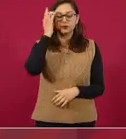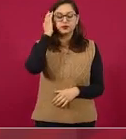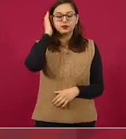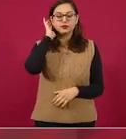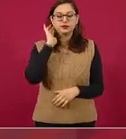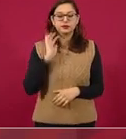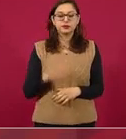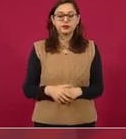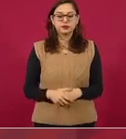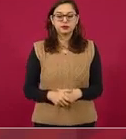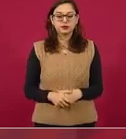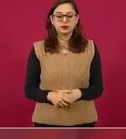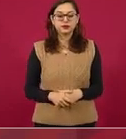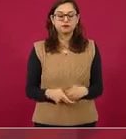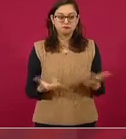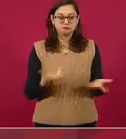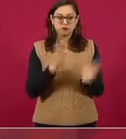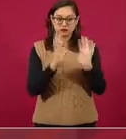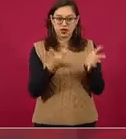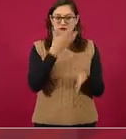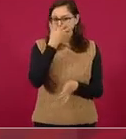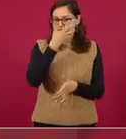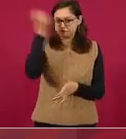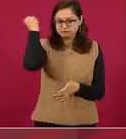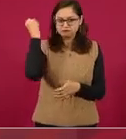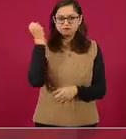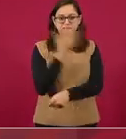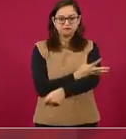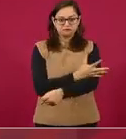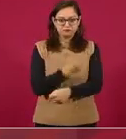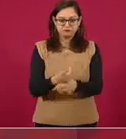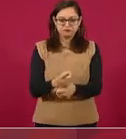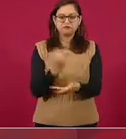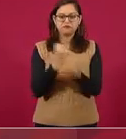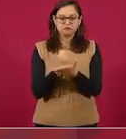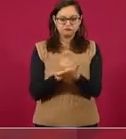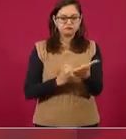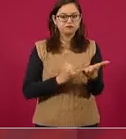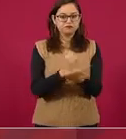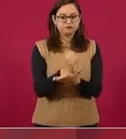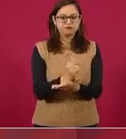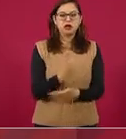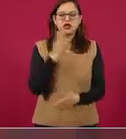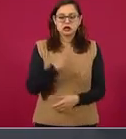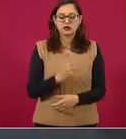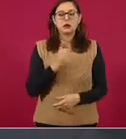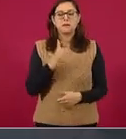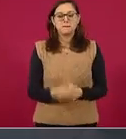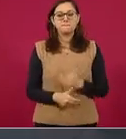se definan. Vamos avanzando mucho en eso.